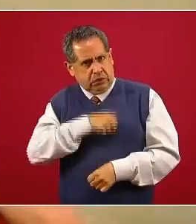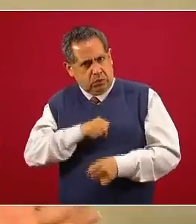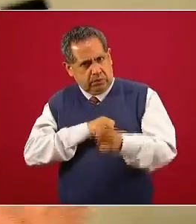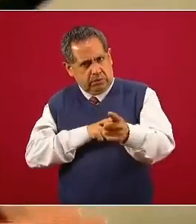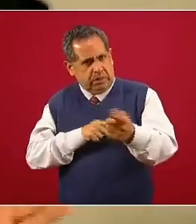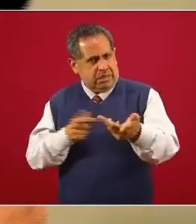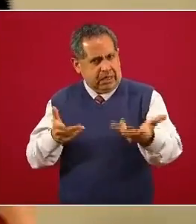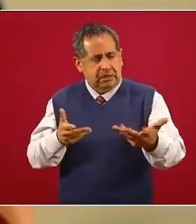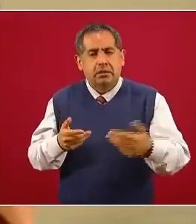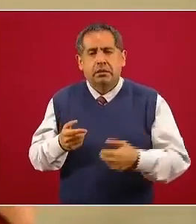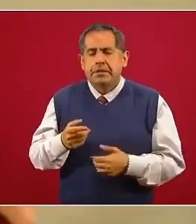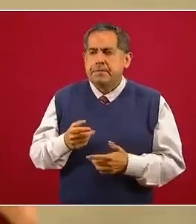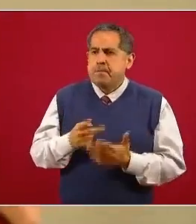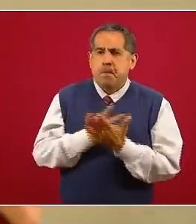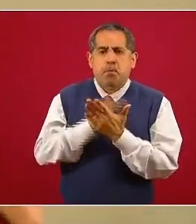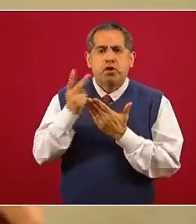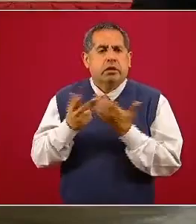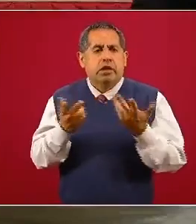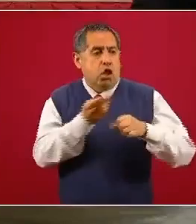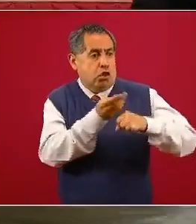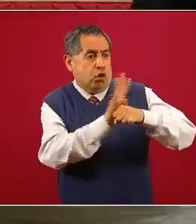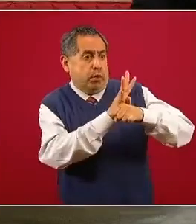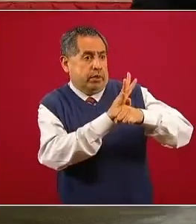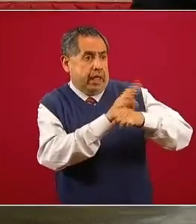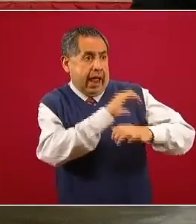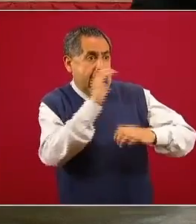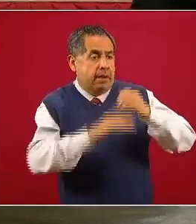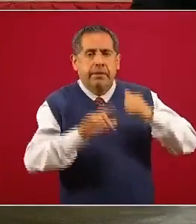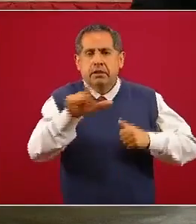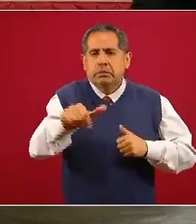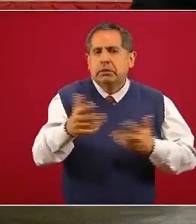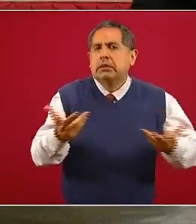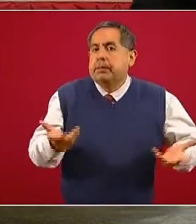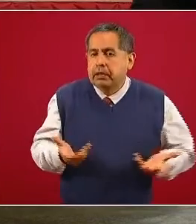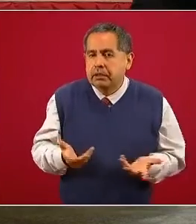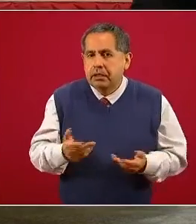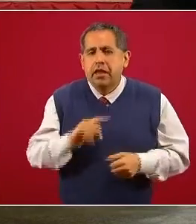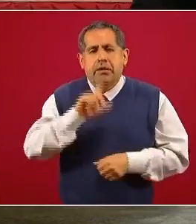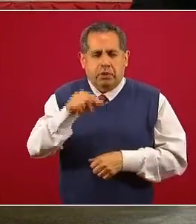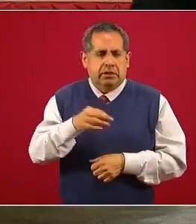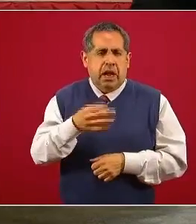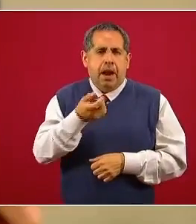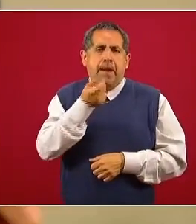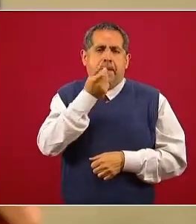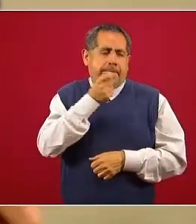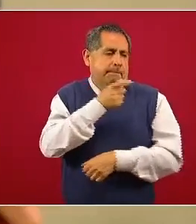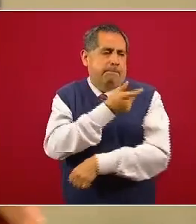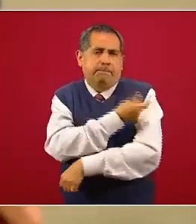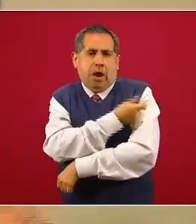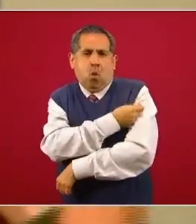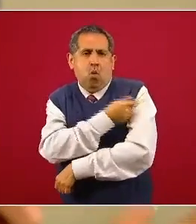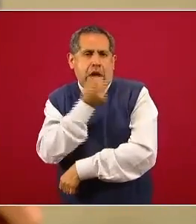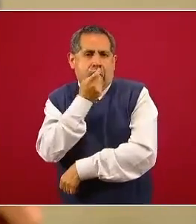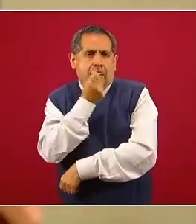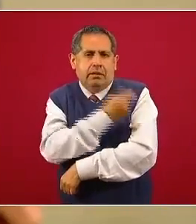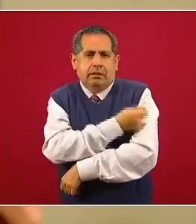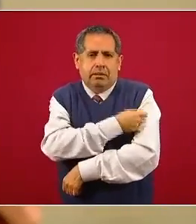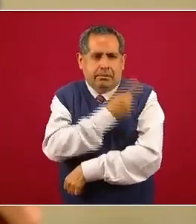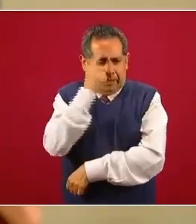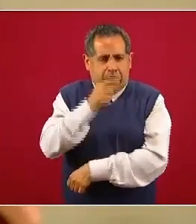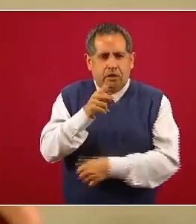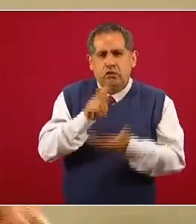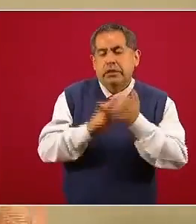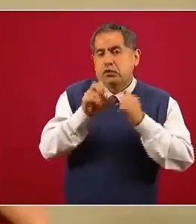para tener un proyecto después del COVID-19? Porque obviamente va a venir la vacuna del COVID-19, pero